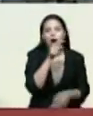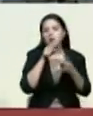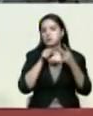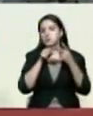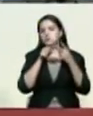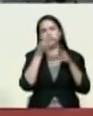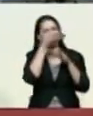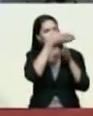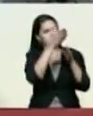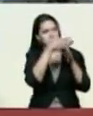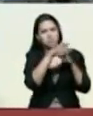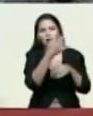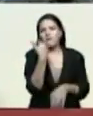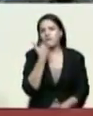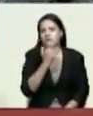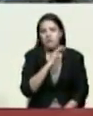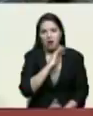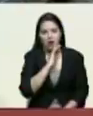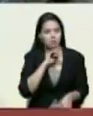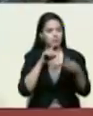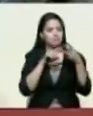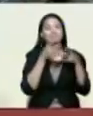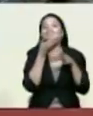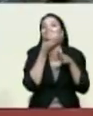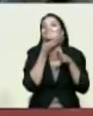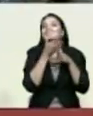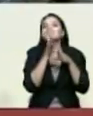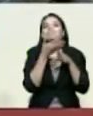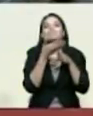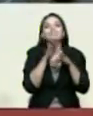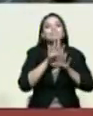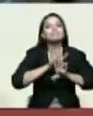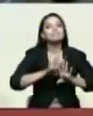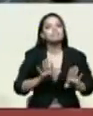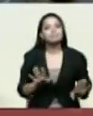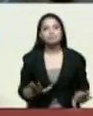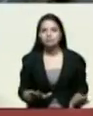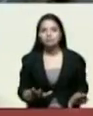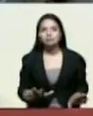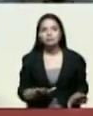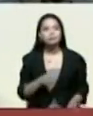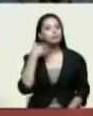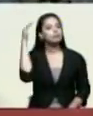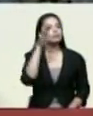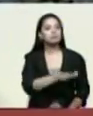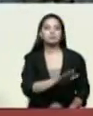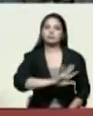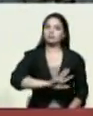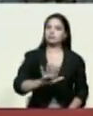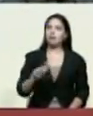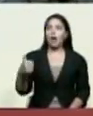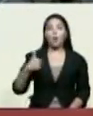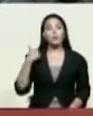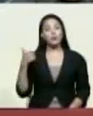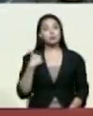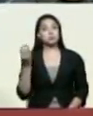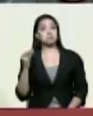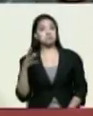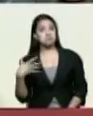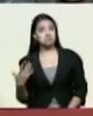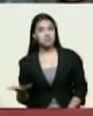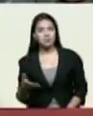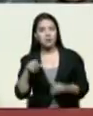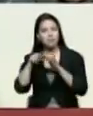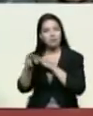no importaba si estaba enfermo, no importaba nada. Era asesinado. Y aprovecharon además para irse a